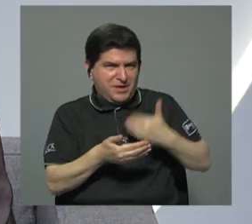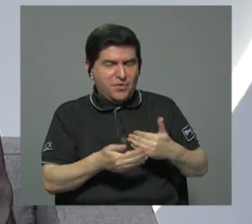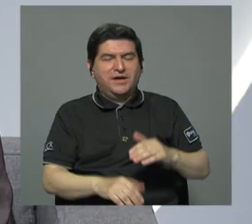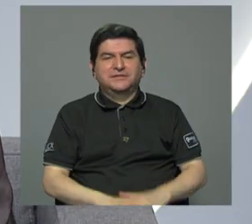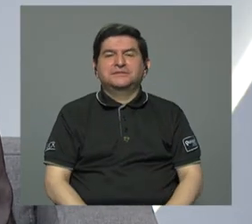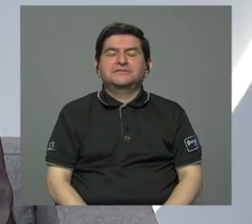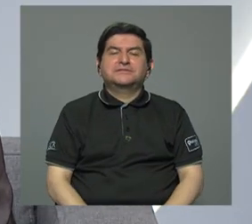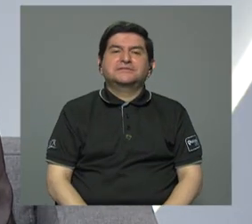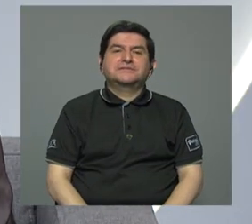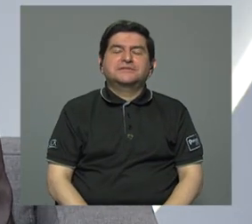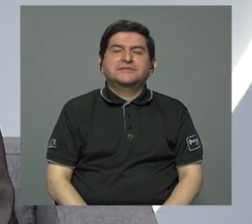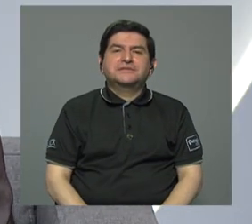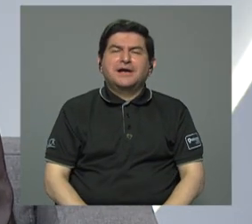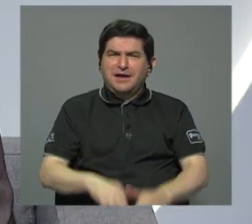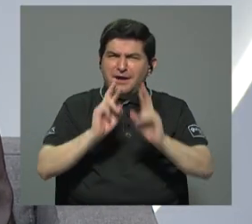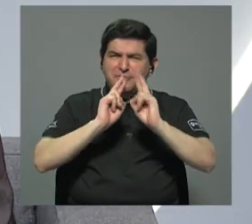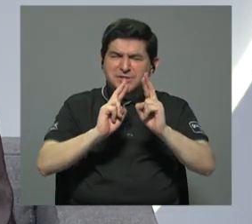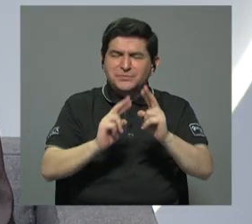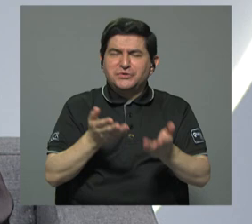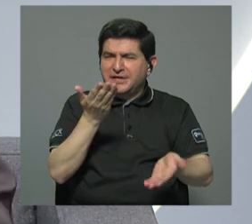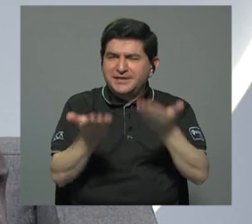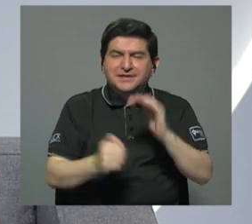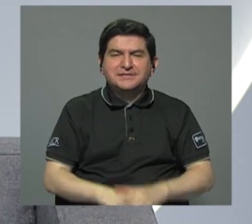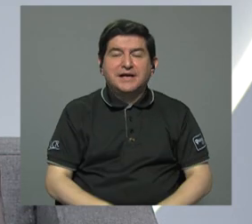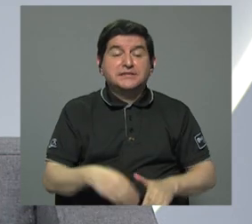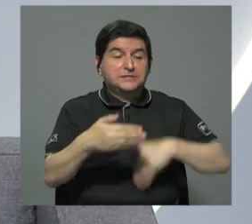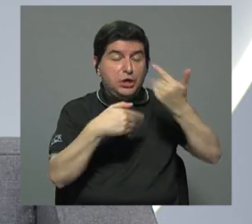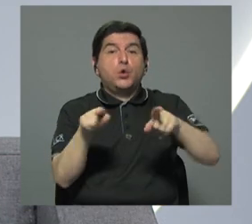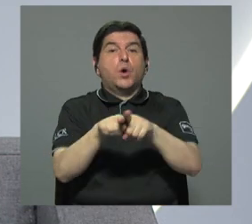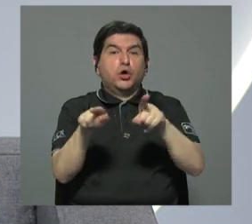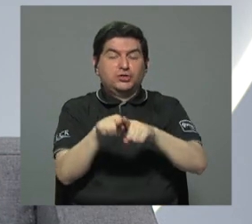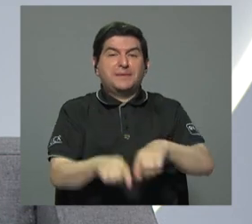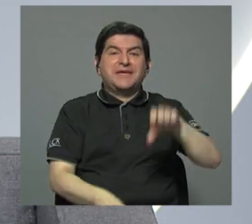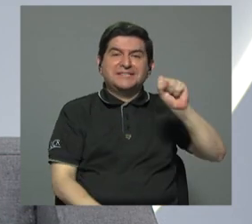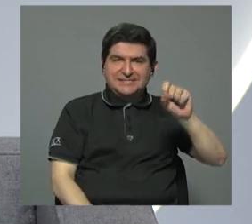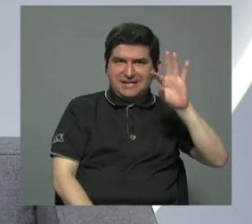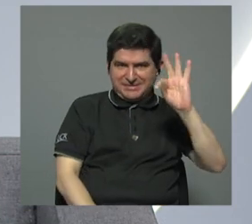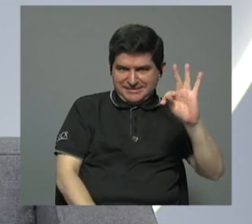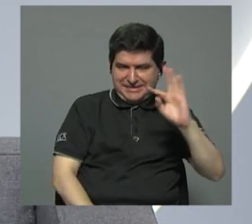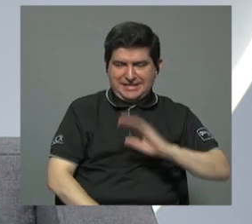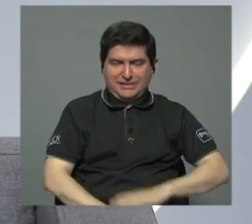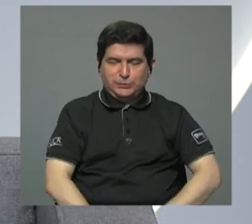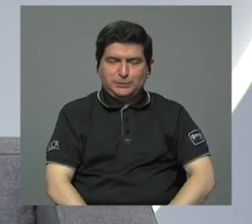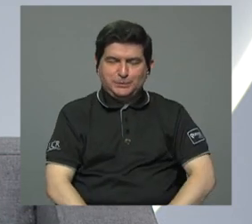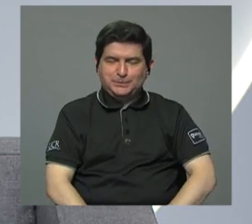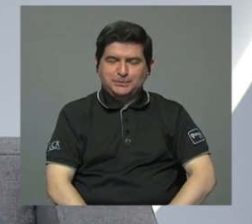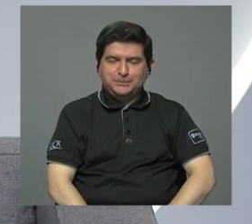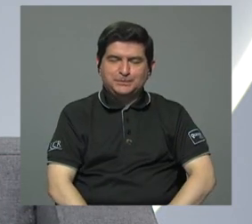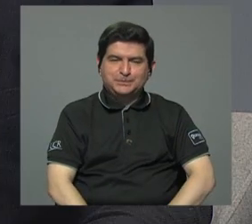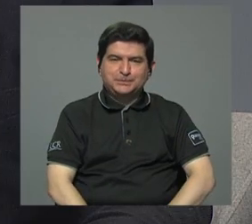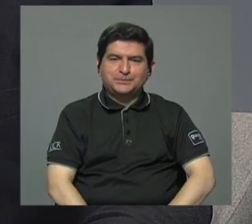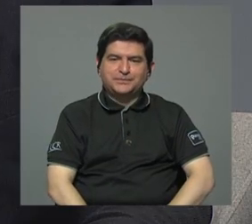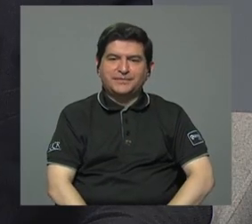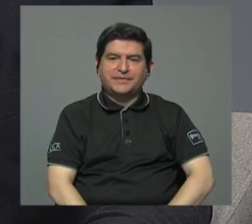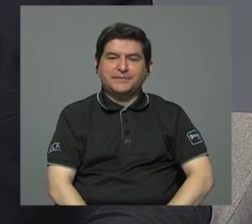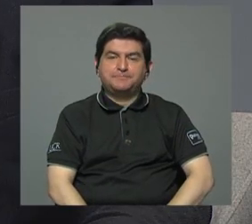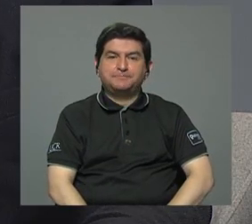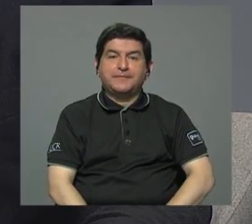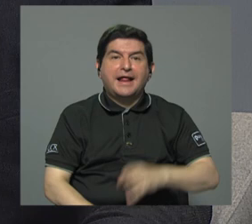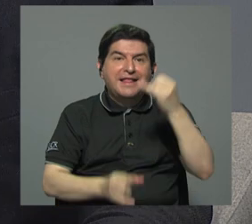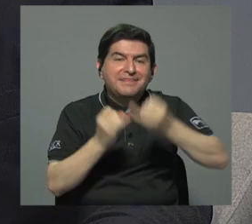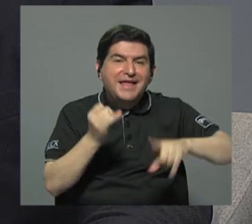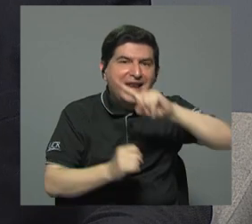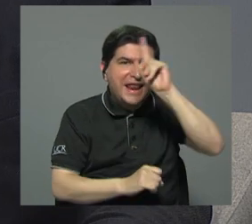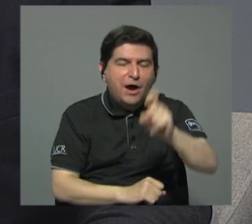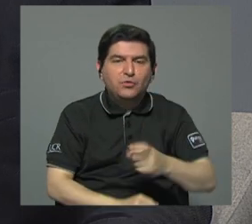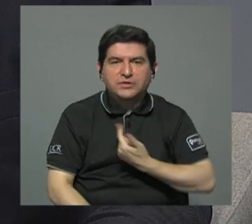para que nos responda algunas de ellas, y nos vamos de inmediato también con don Sebastián Trejos. Sí, bueno, sobre la última